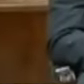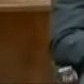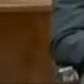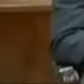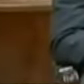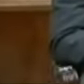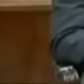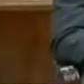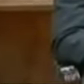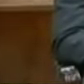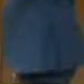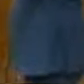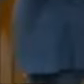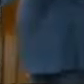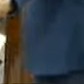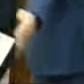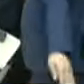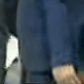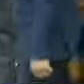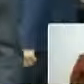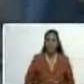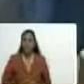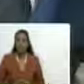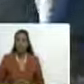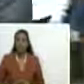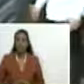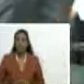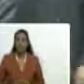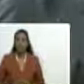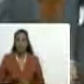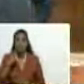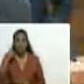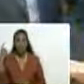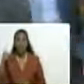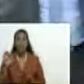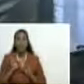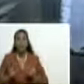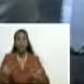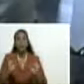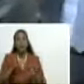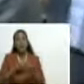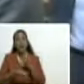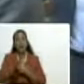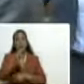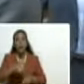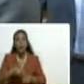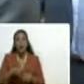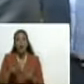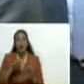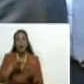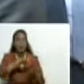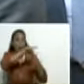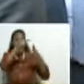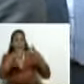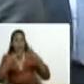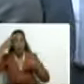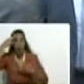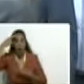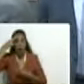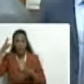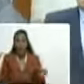el gerente de Desarrollo de Negocios y el jefe de gabinete de la oficina del Ministerio para el Comercio Exterior. El gobierno bolivariano